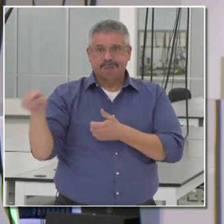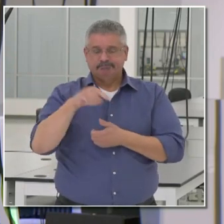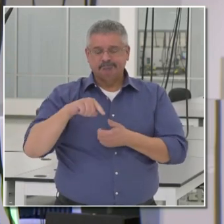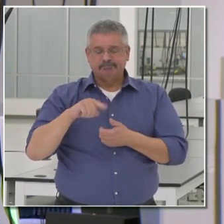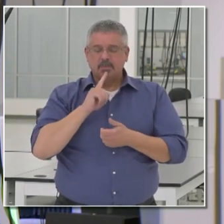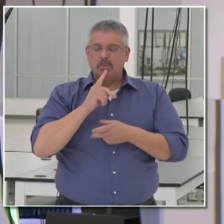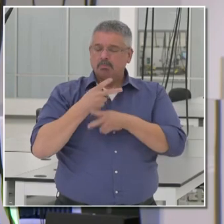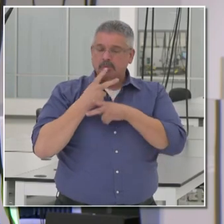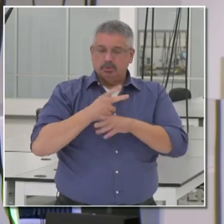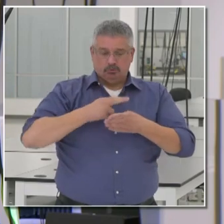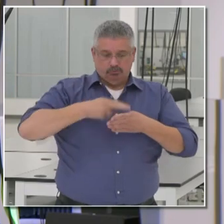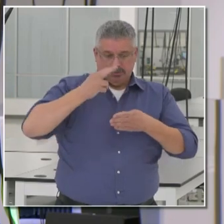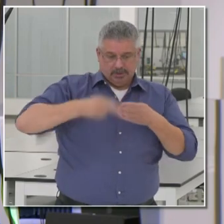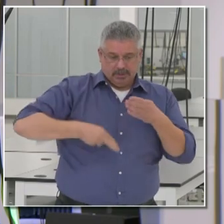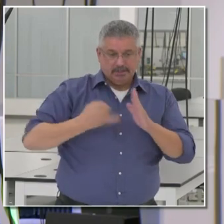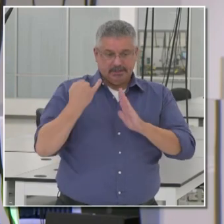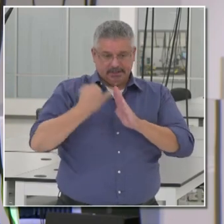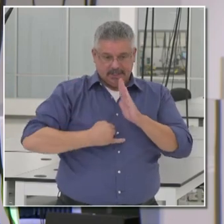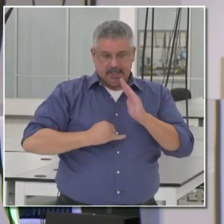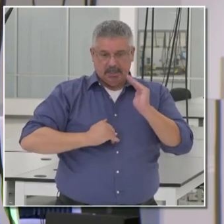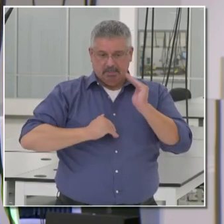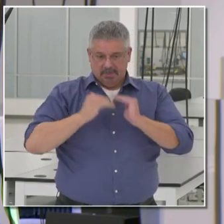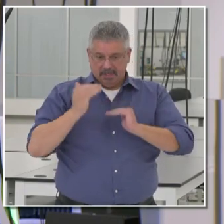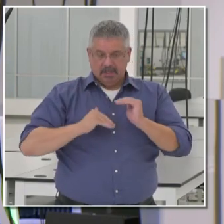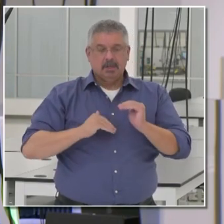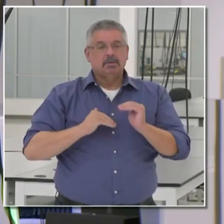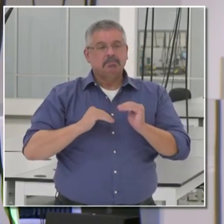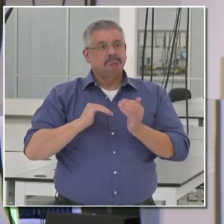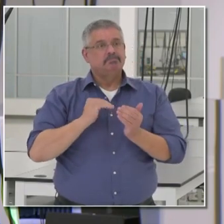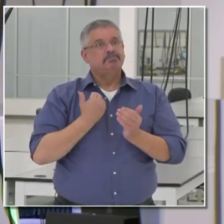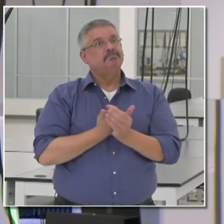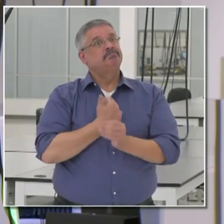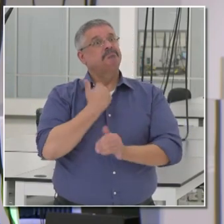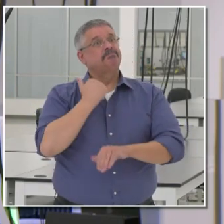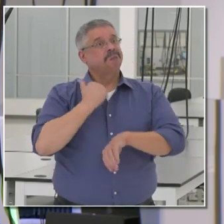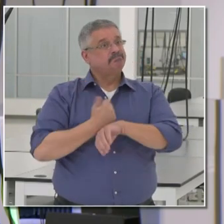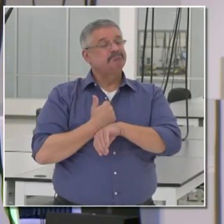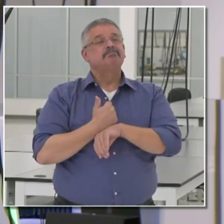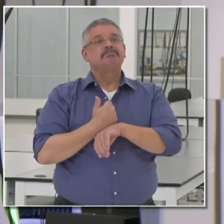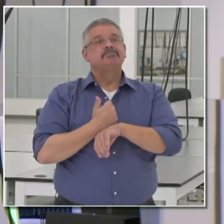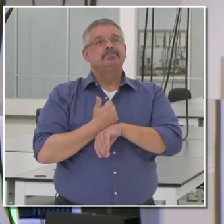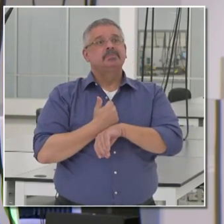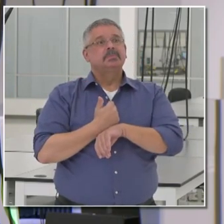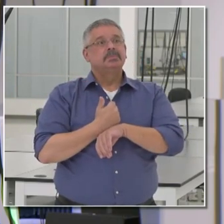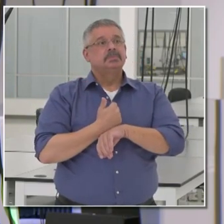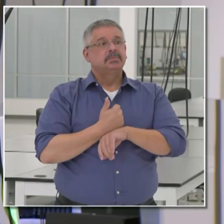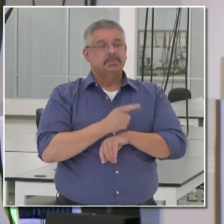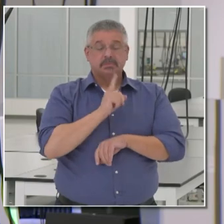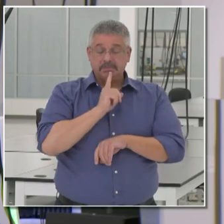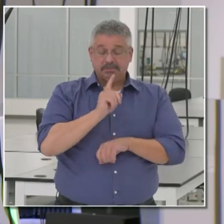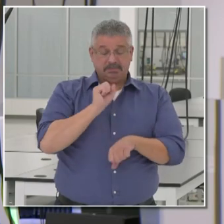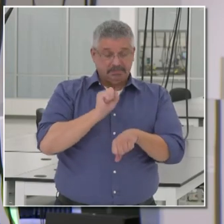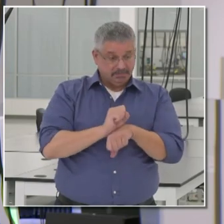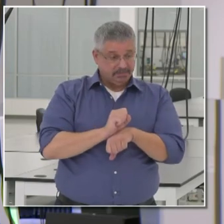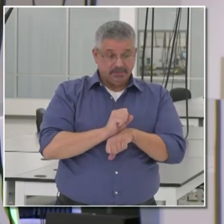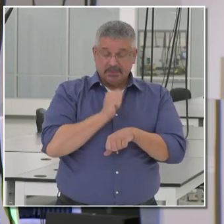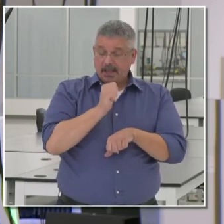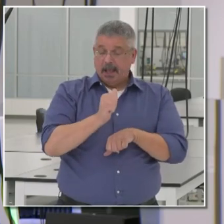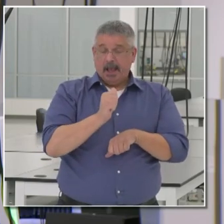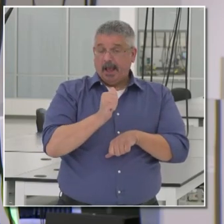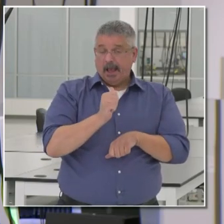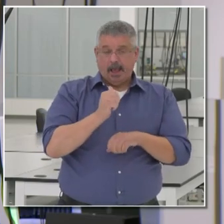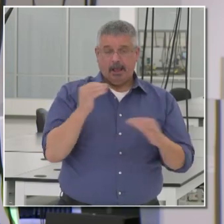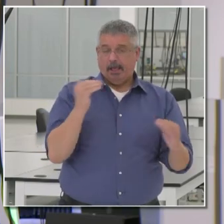y fueron capaces de producir resultados para el cual fueron diseñados un marco de referencia en el cual tomamos